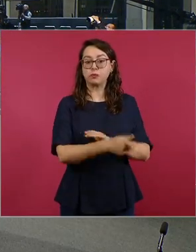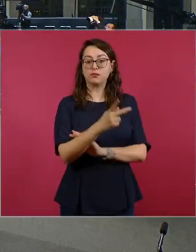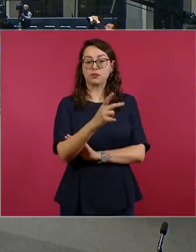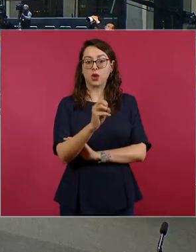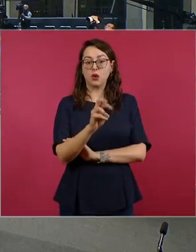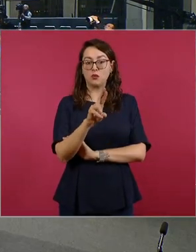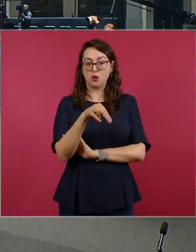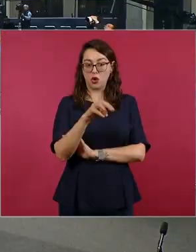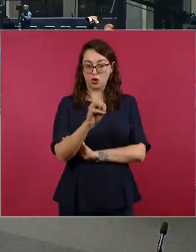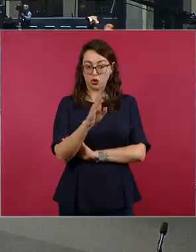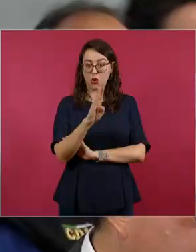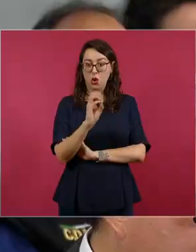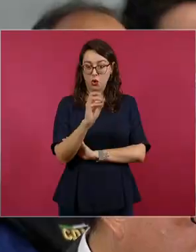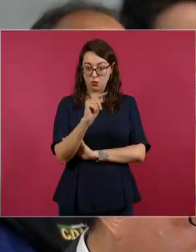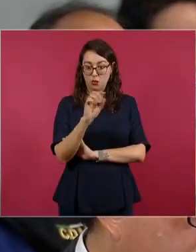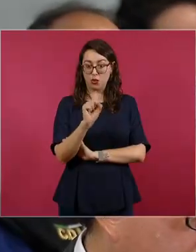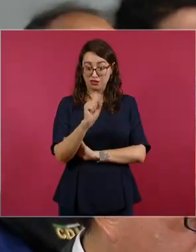también.